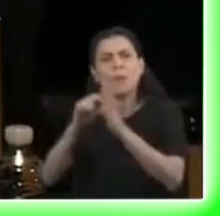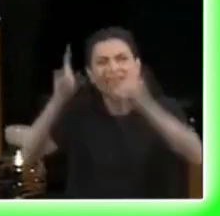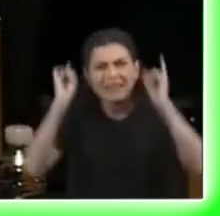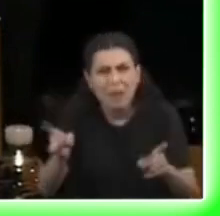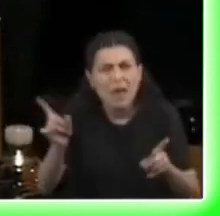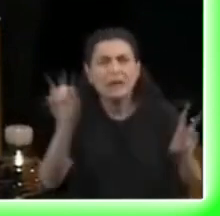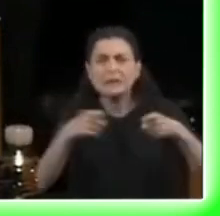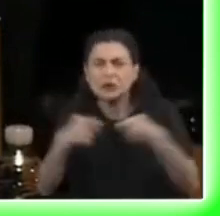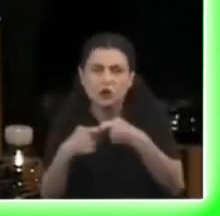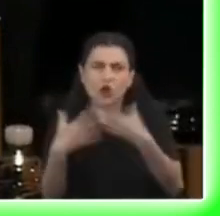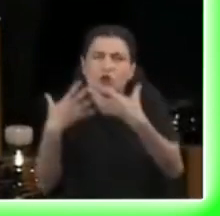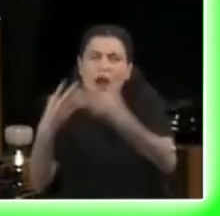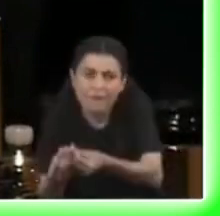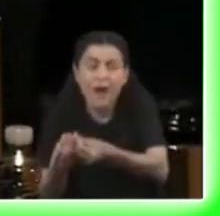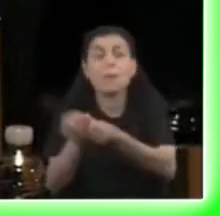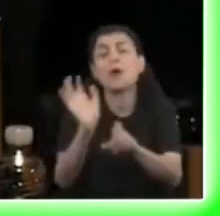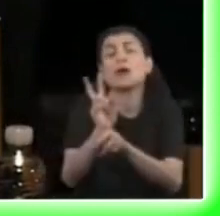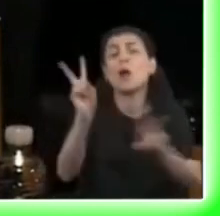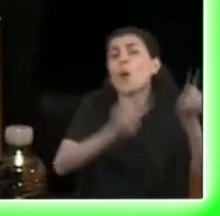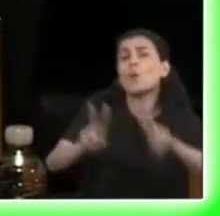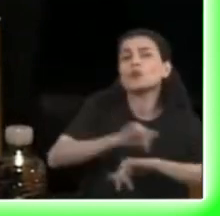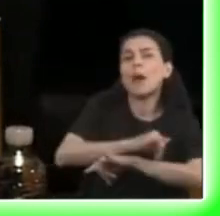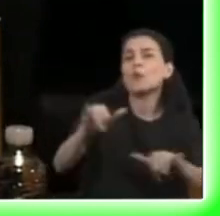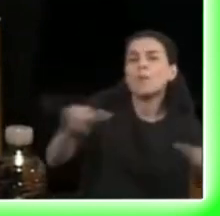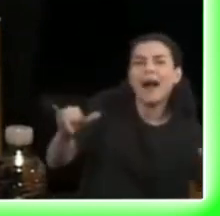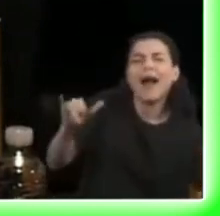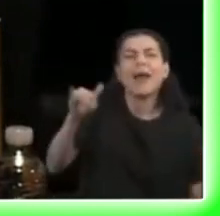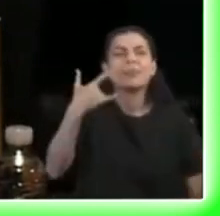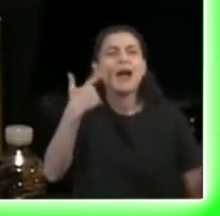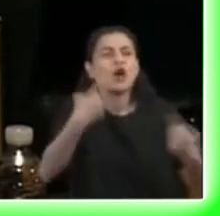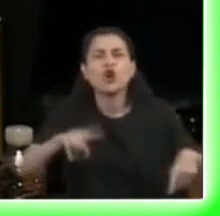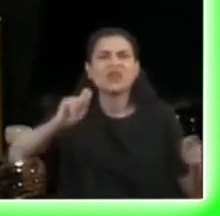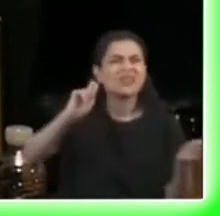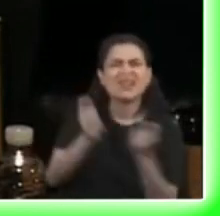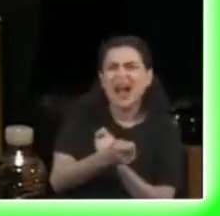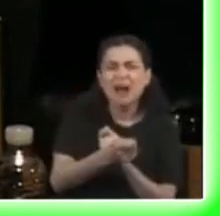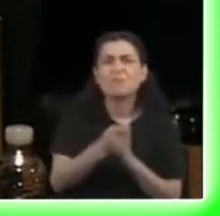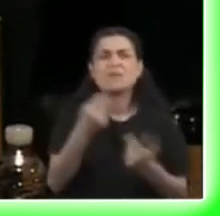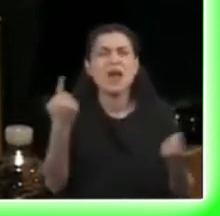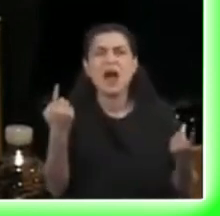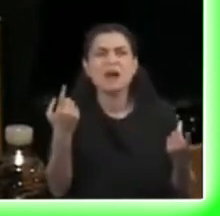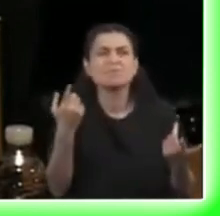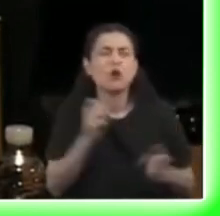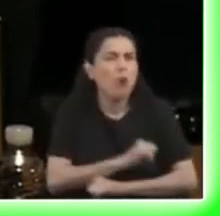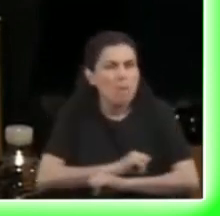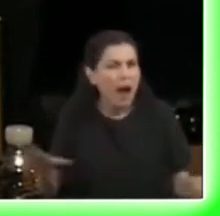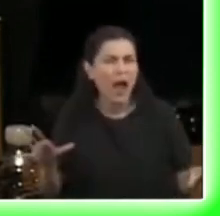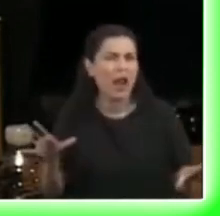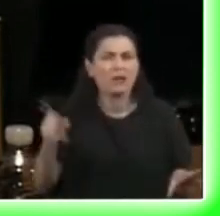aparato de propaganda capaz de hacer que la gente se cuestione los hechos más básicos de su propia existencia.